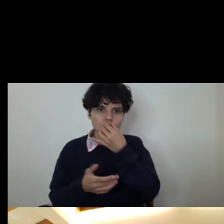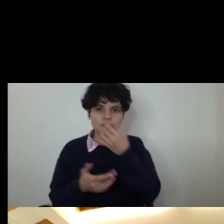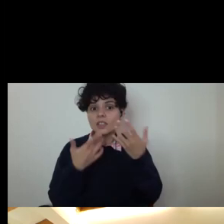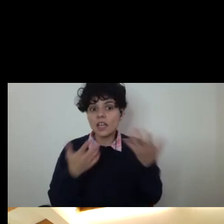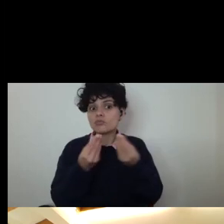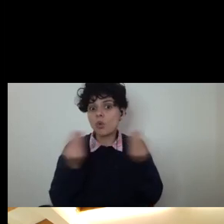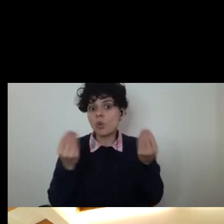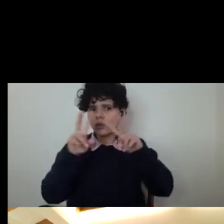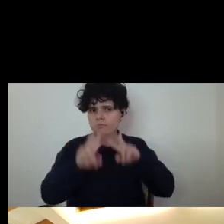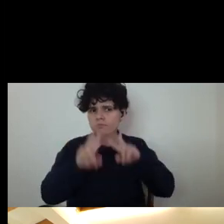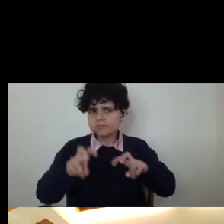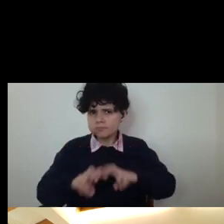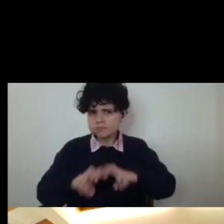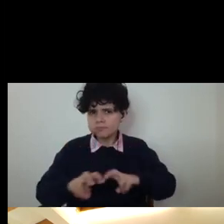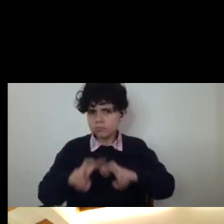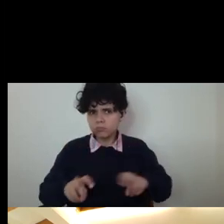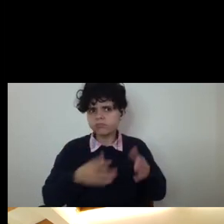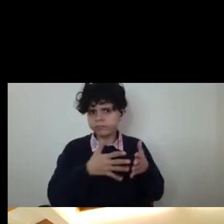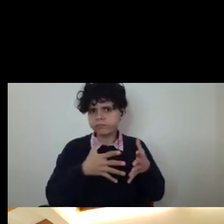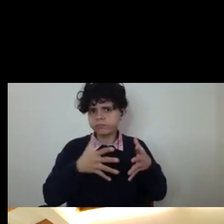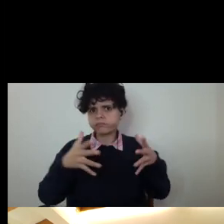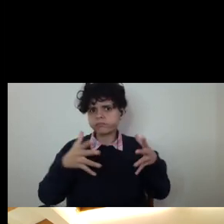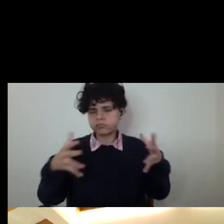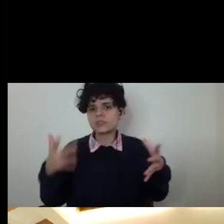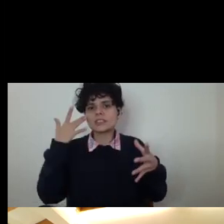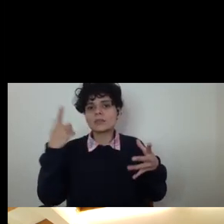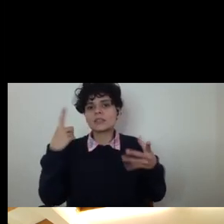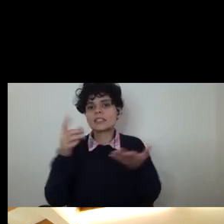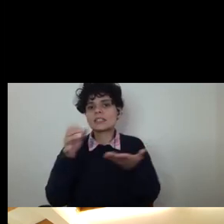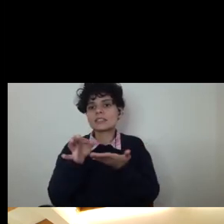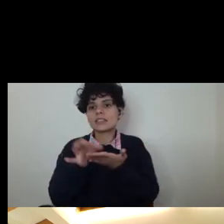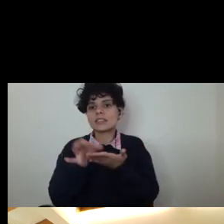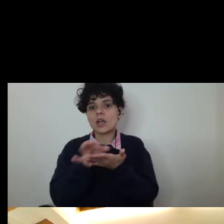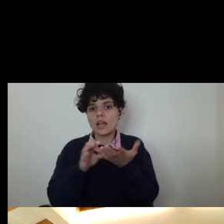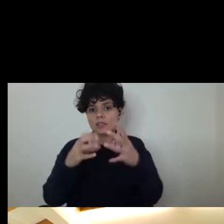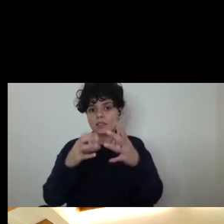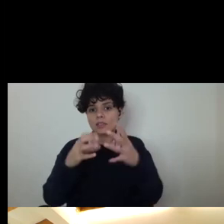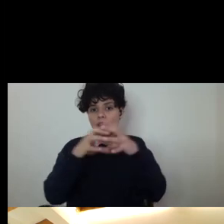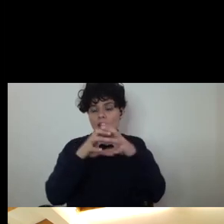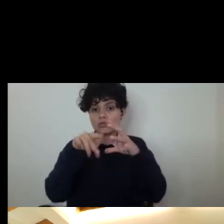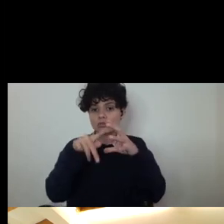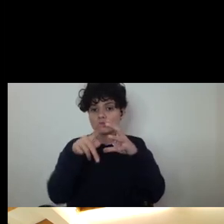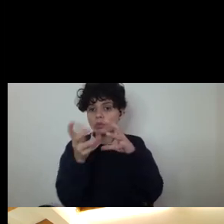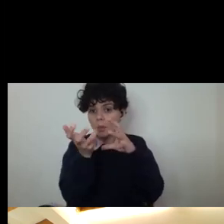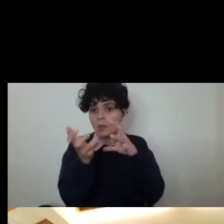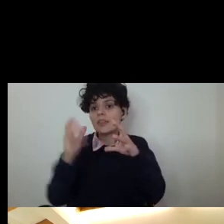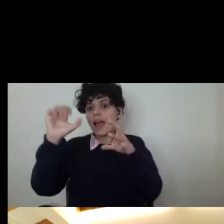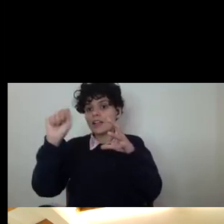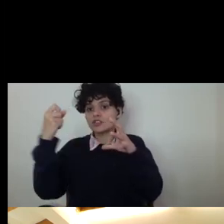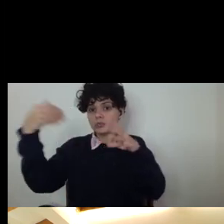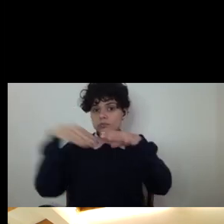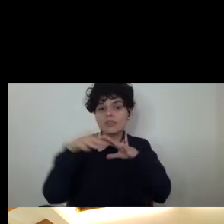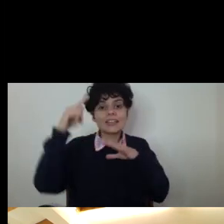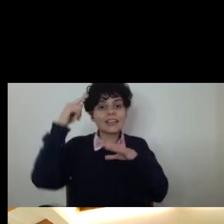estudios, la participación de los canales intracelulares de calcio, receptores de ranolina, en la función neuronal no